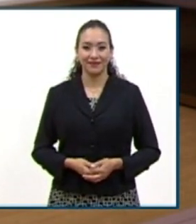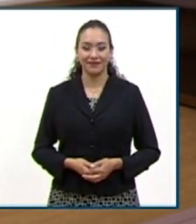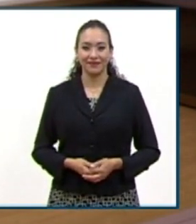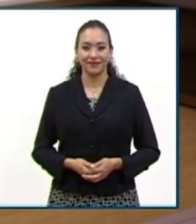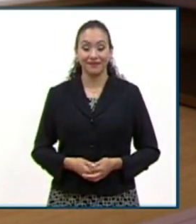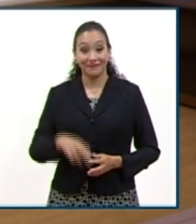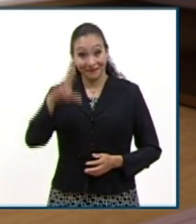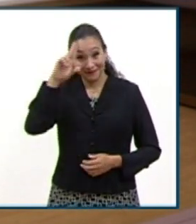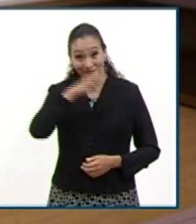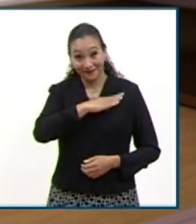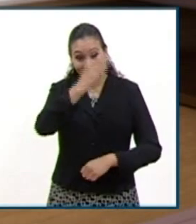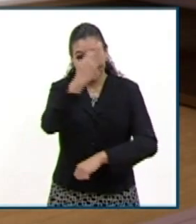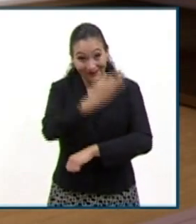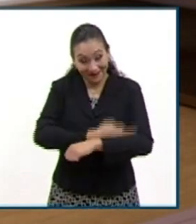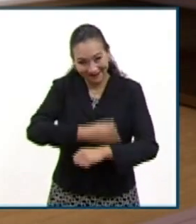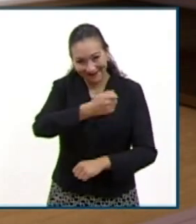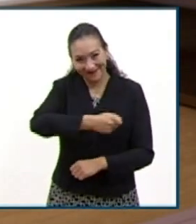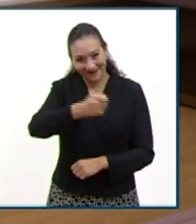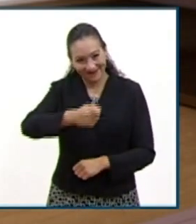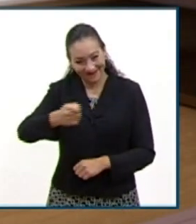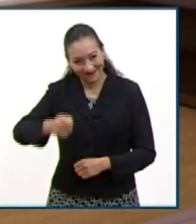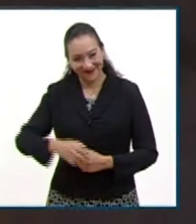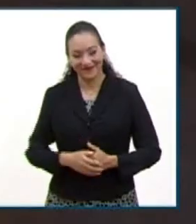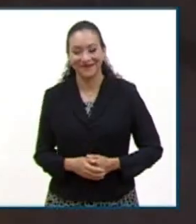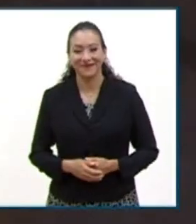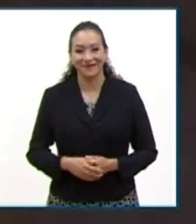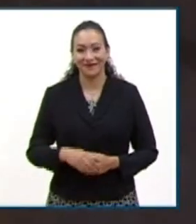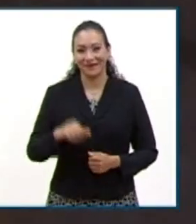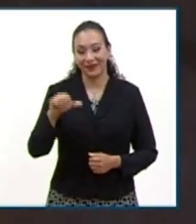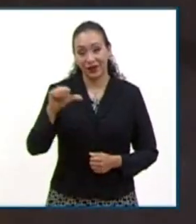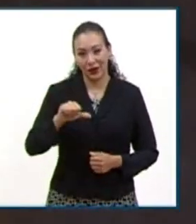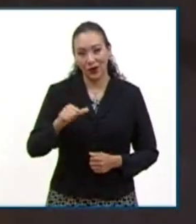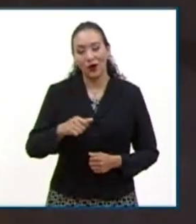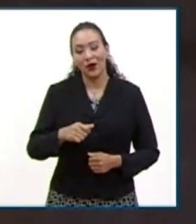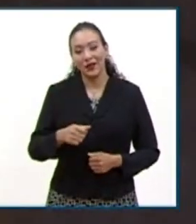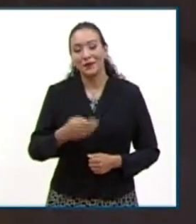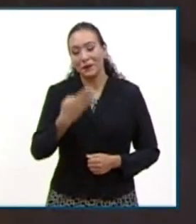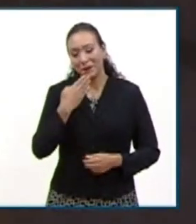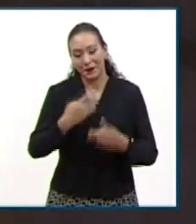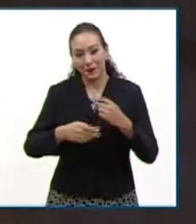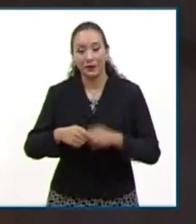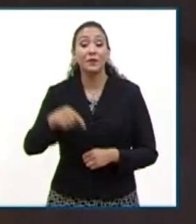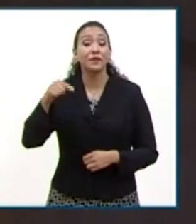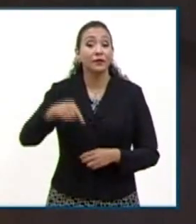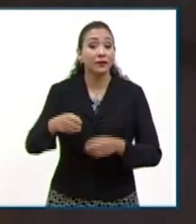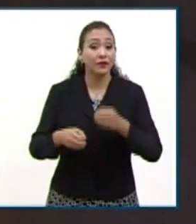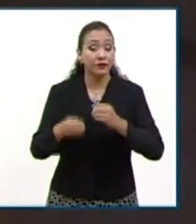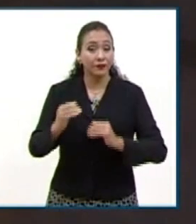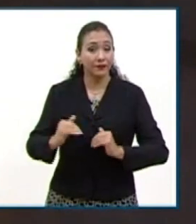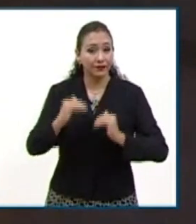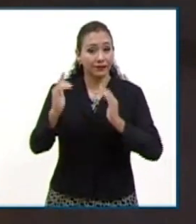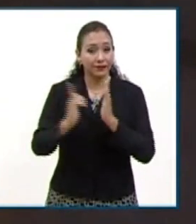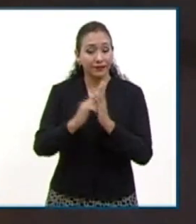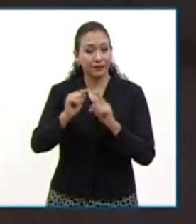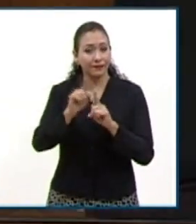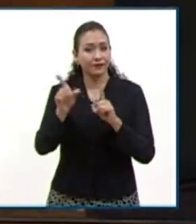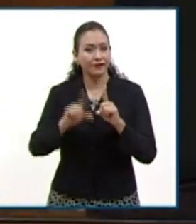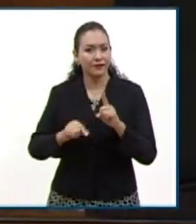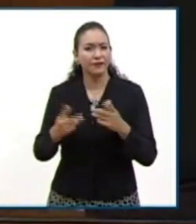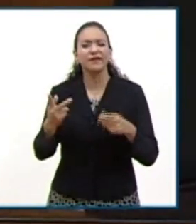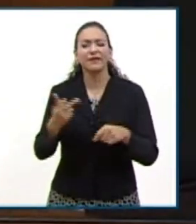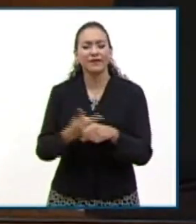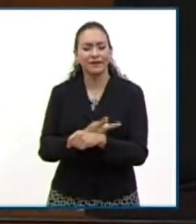¿Qué tal? Muy buenas tardes a todas las personas que siguen esta transmisión. El Pleno de la Suprema Corte de Justicia declaró